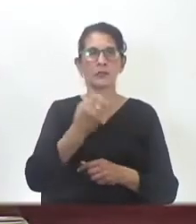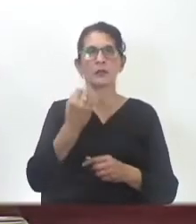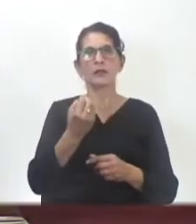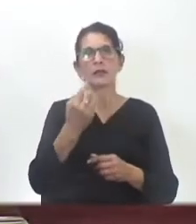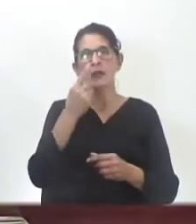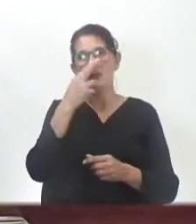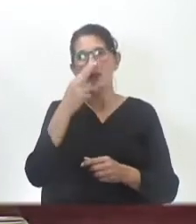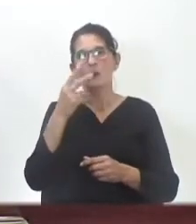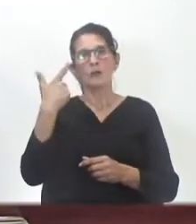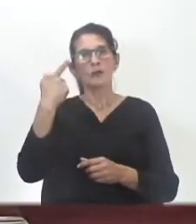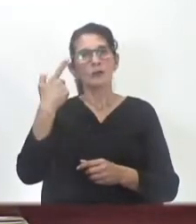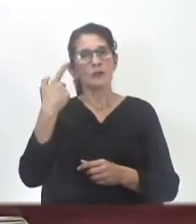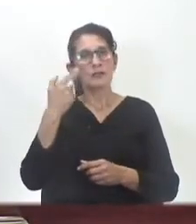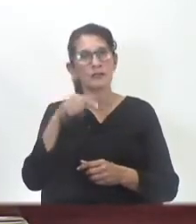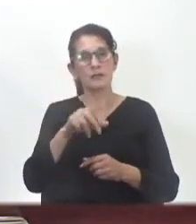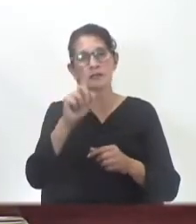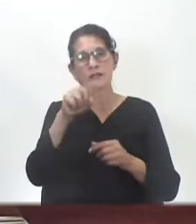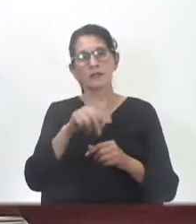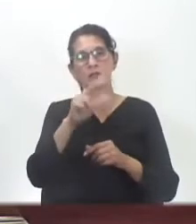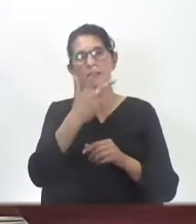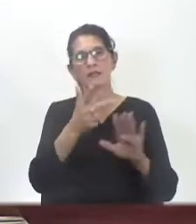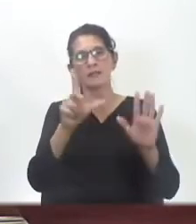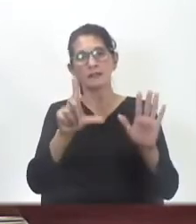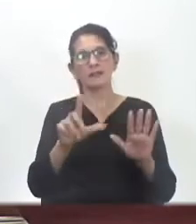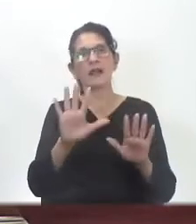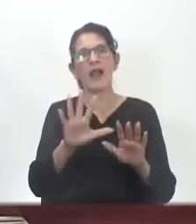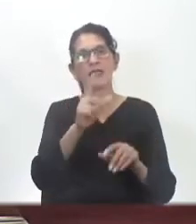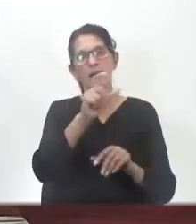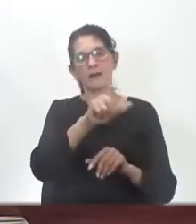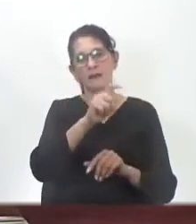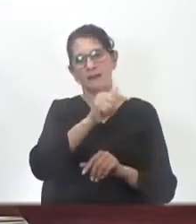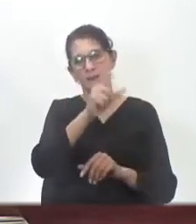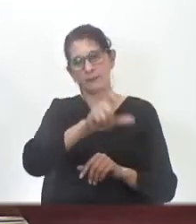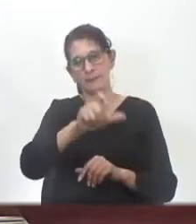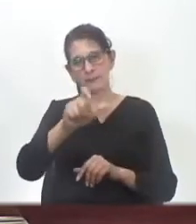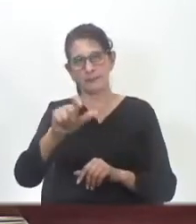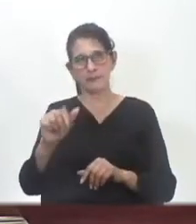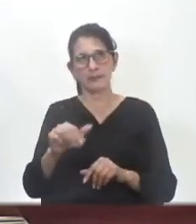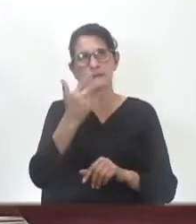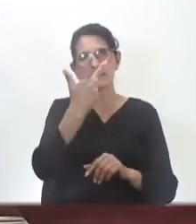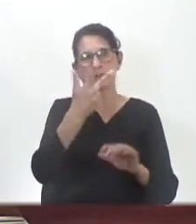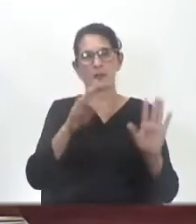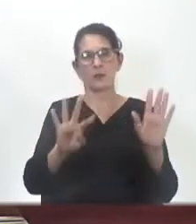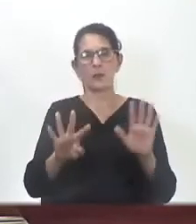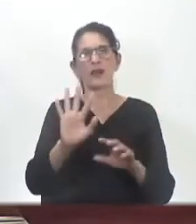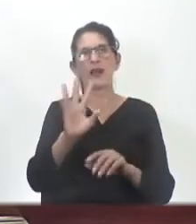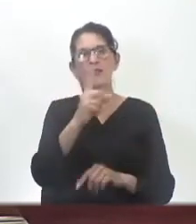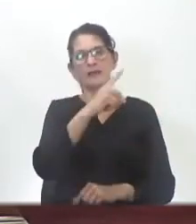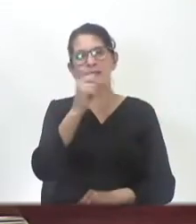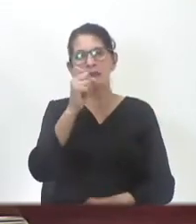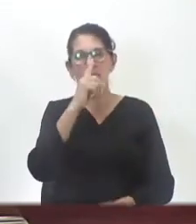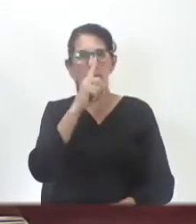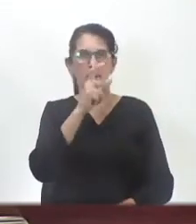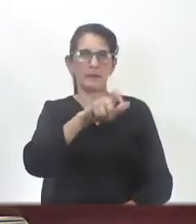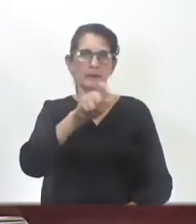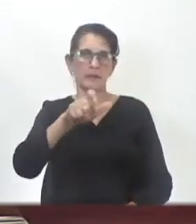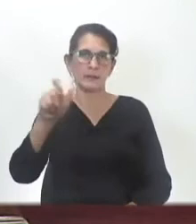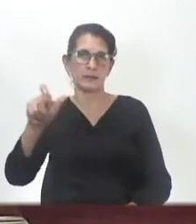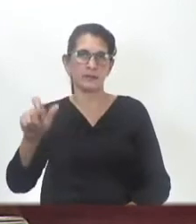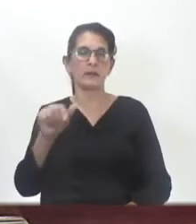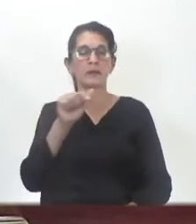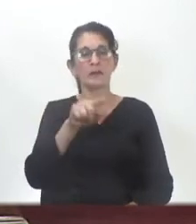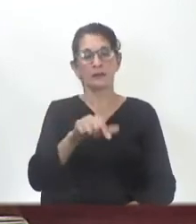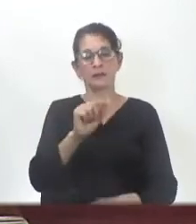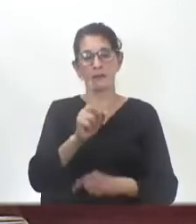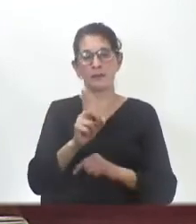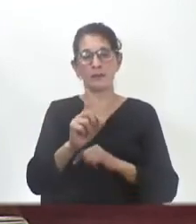de homicidios, 137 cada 100.000, y comparado contra 9,5 cada 100.000 respectivamente. En este mismo año